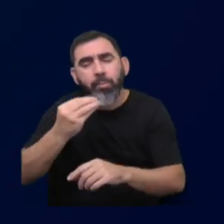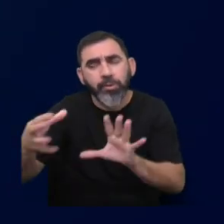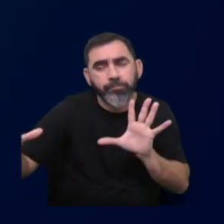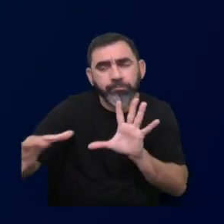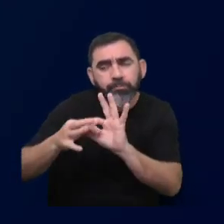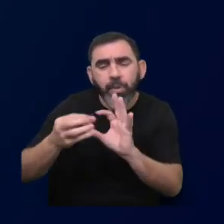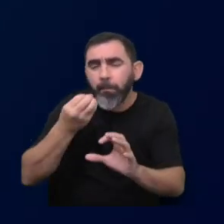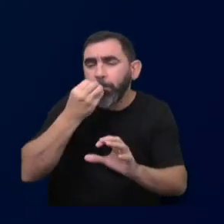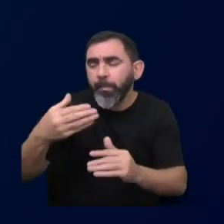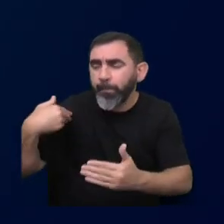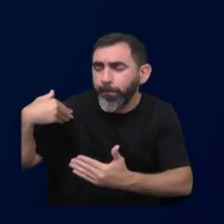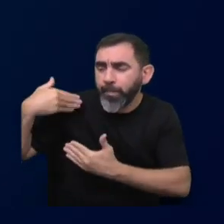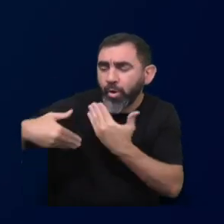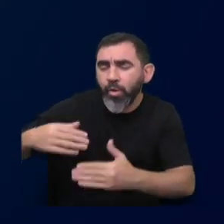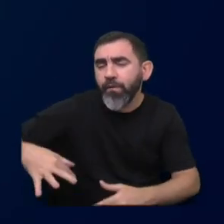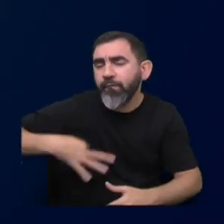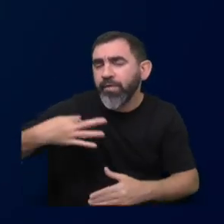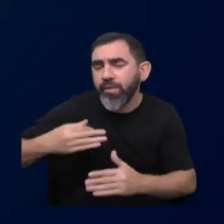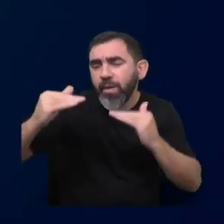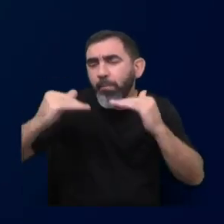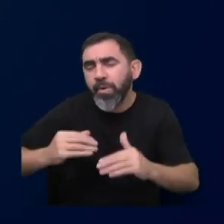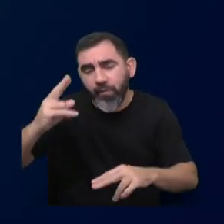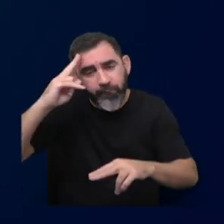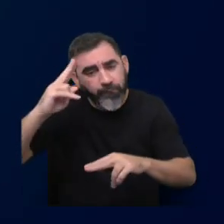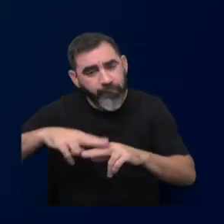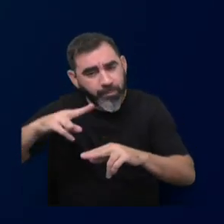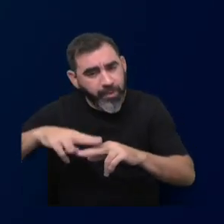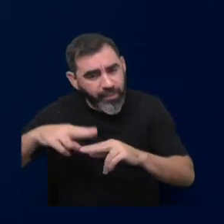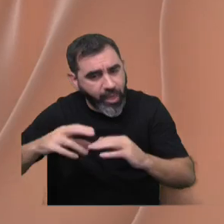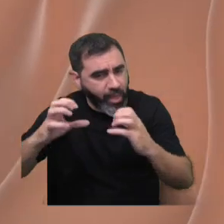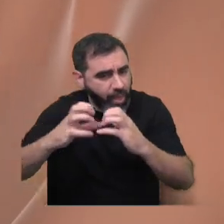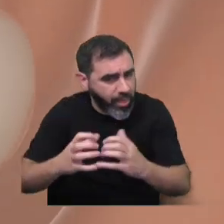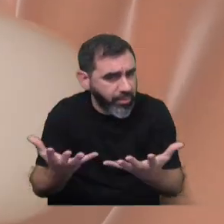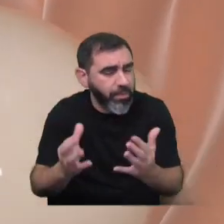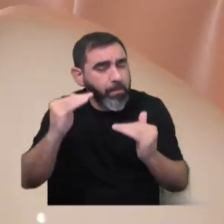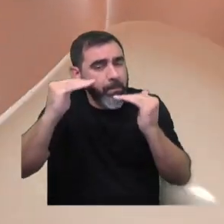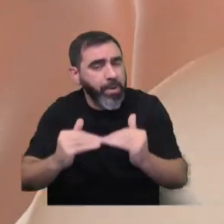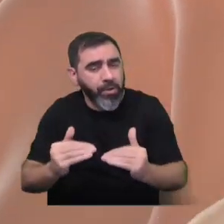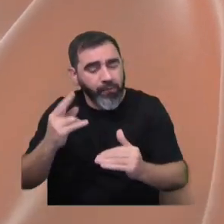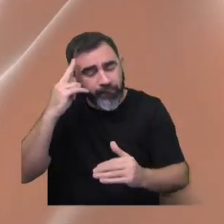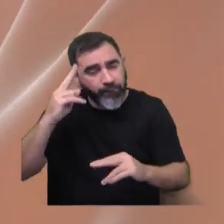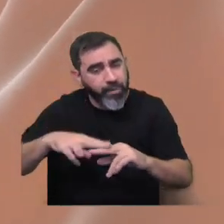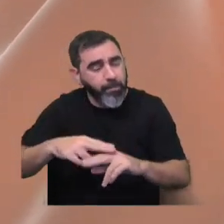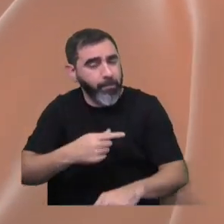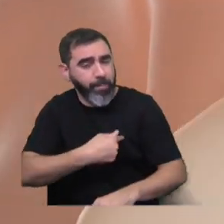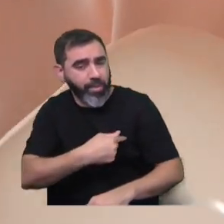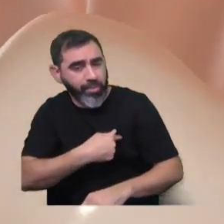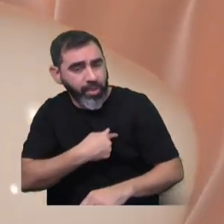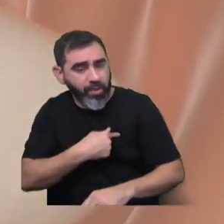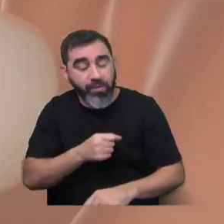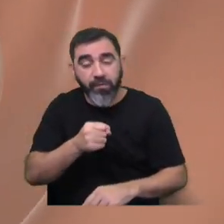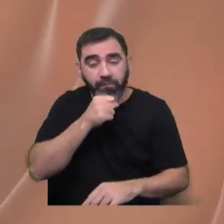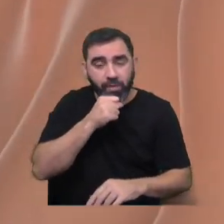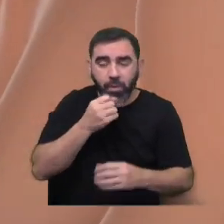mejores trayectorias de vida, menor patología neurodegenerativa, menor patología cardiovascular, envejecimiento